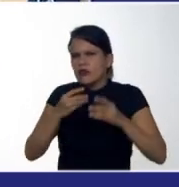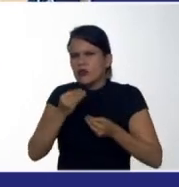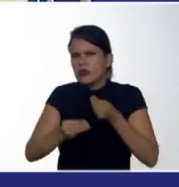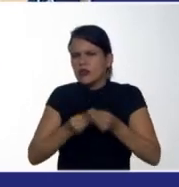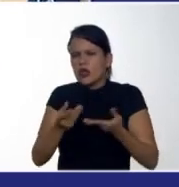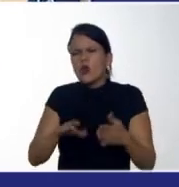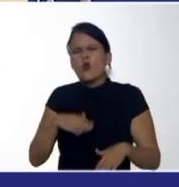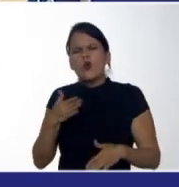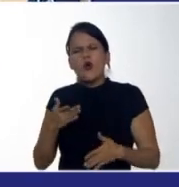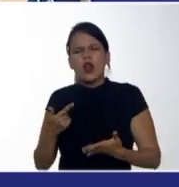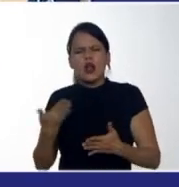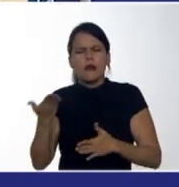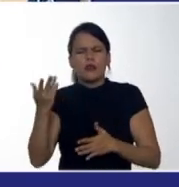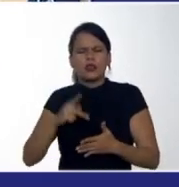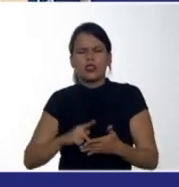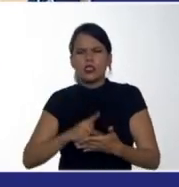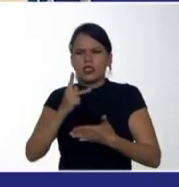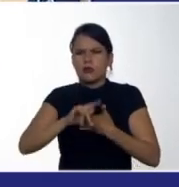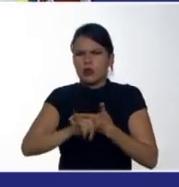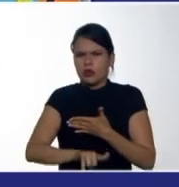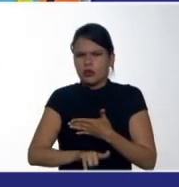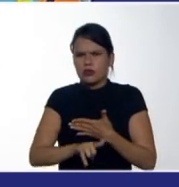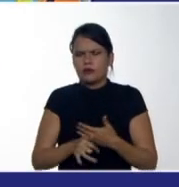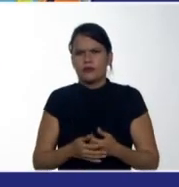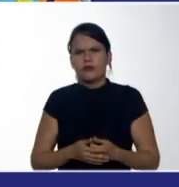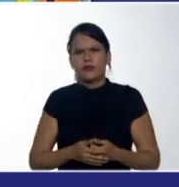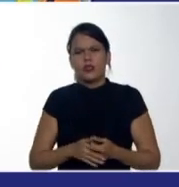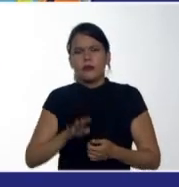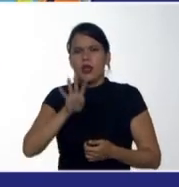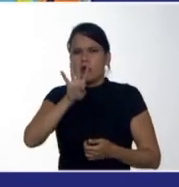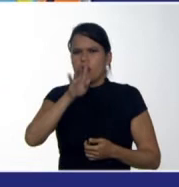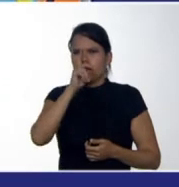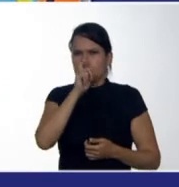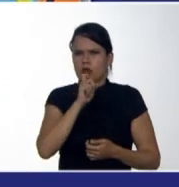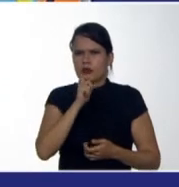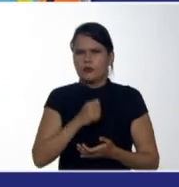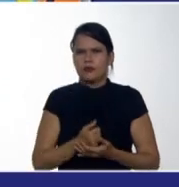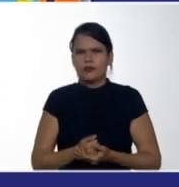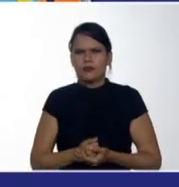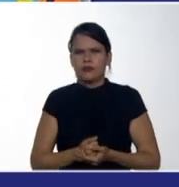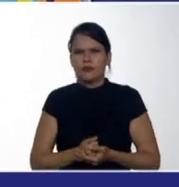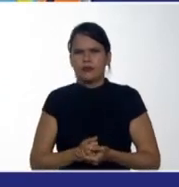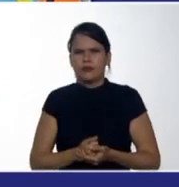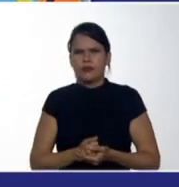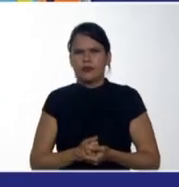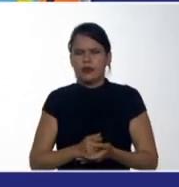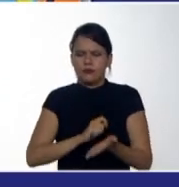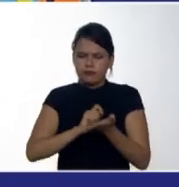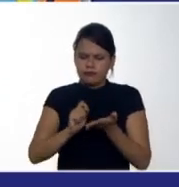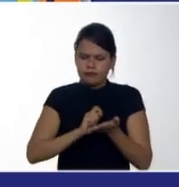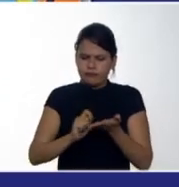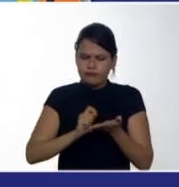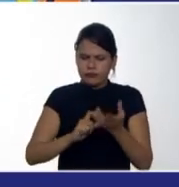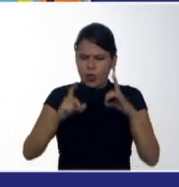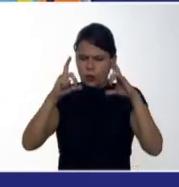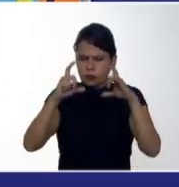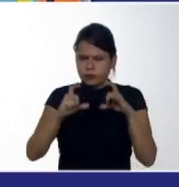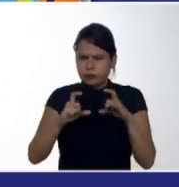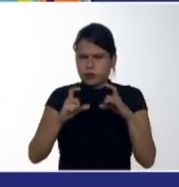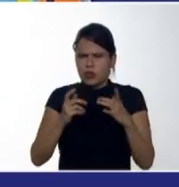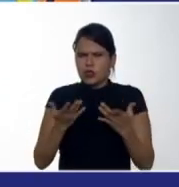es la importancia de este proyecto? Para cuarto año tenemos, redacta un ensayo sobre los